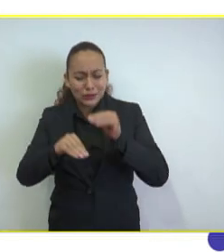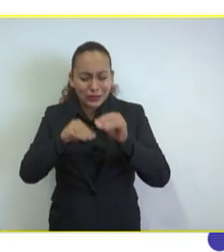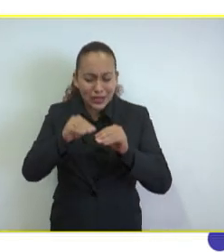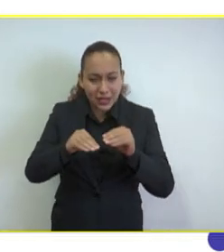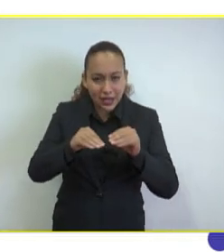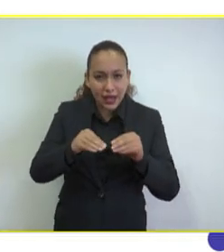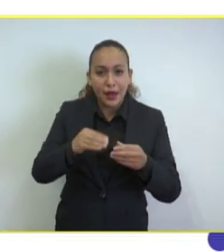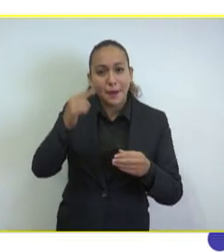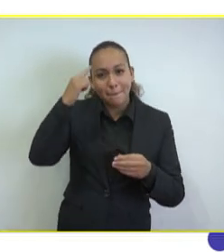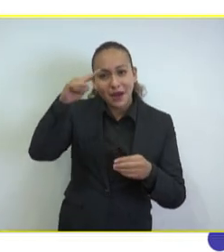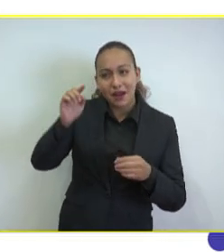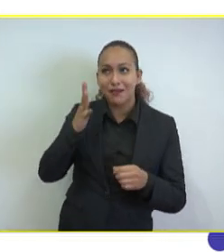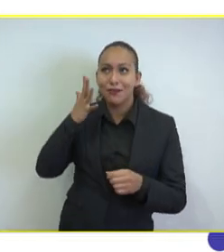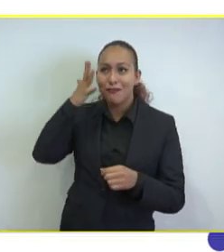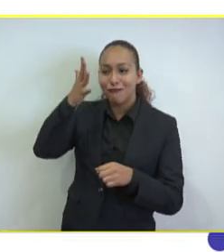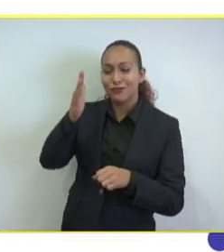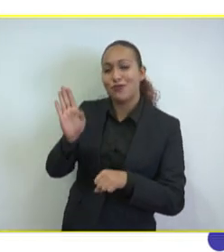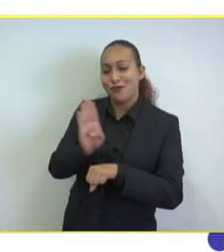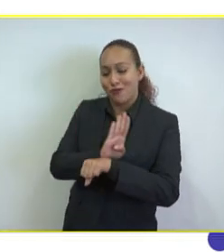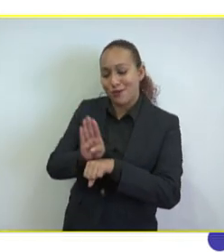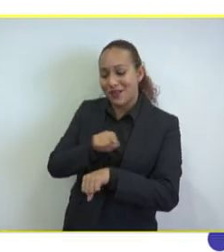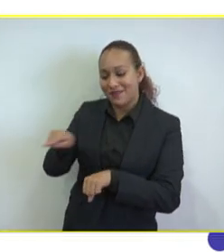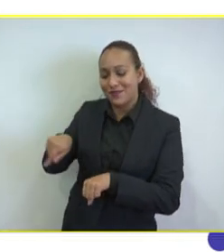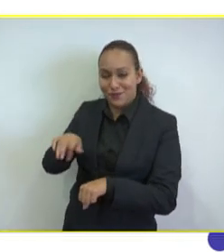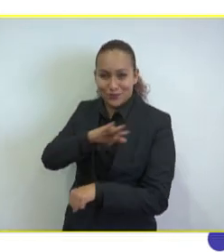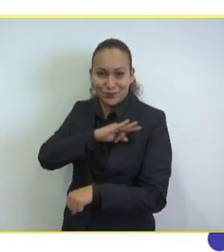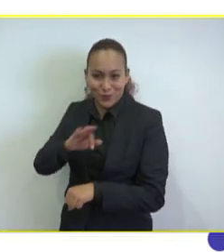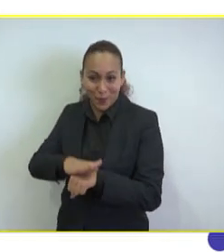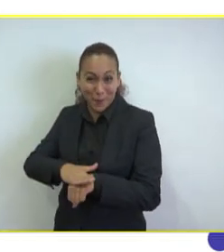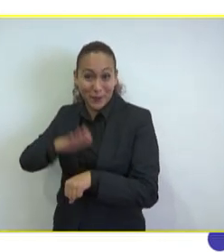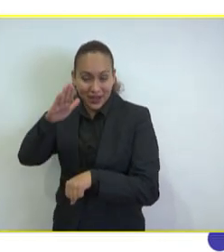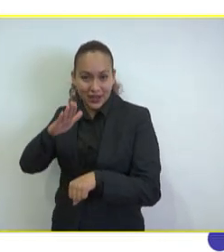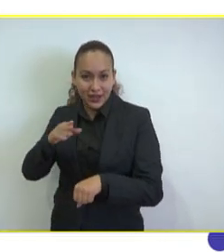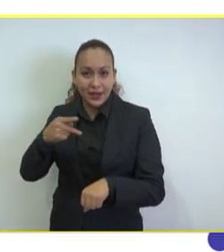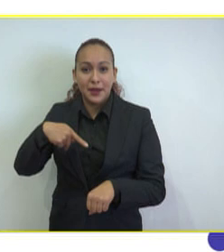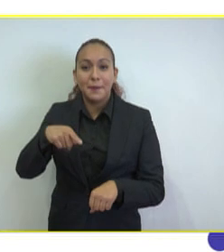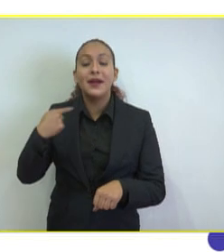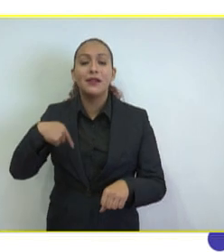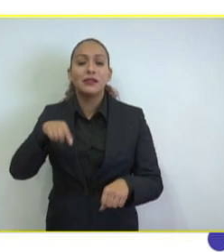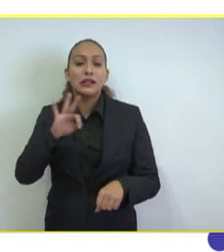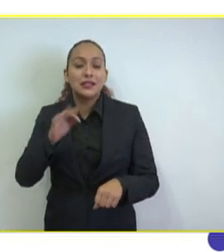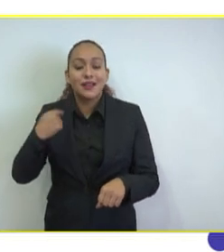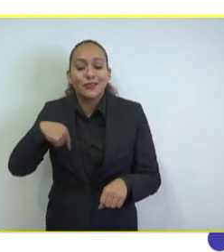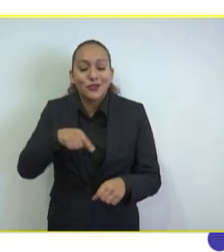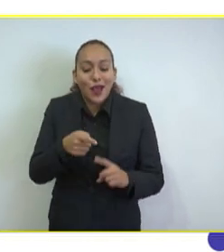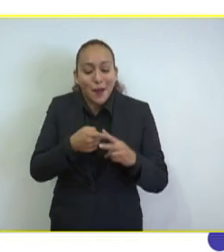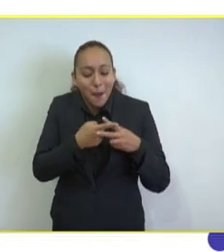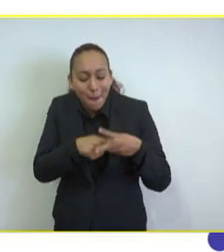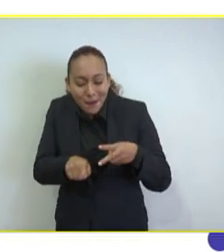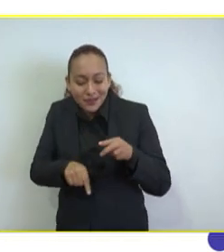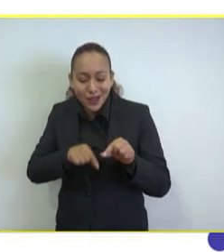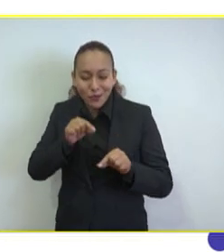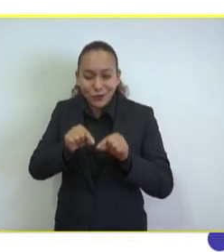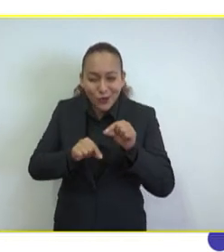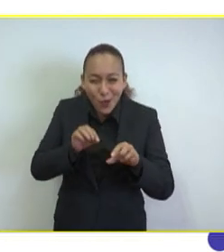sea un referente y que en futuras ocasiones se pueda retomar esta investigación o este cuadro metodológico para seguir